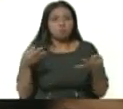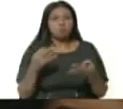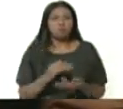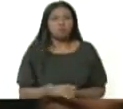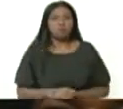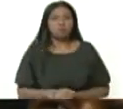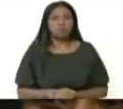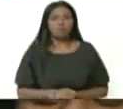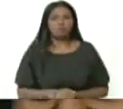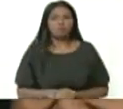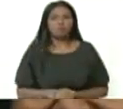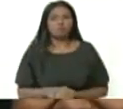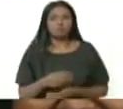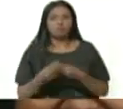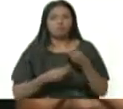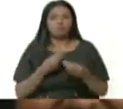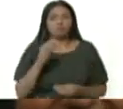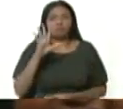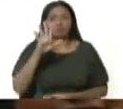La creé hace 5 años.